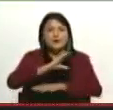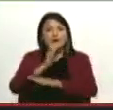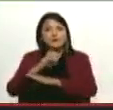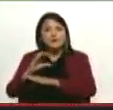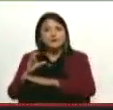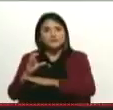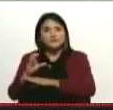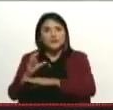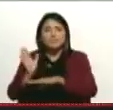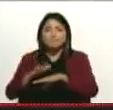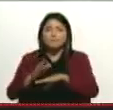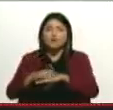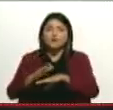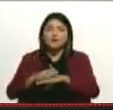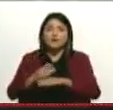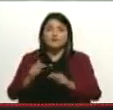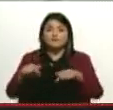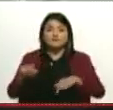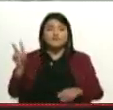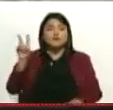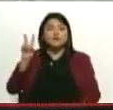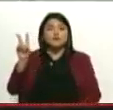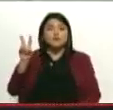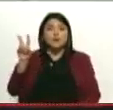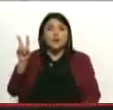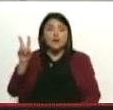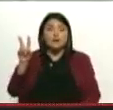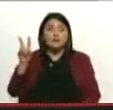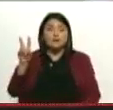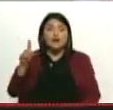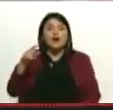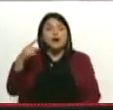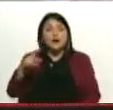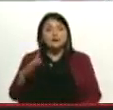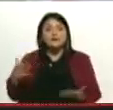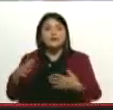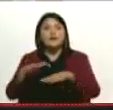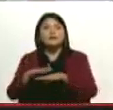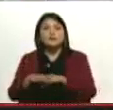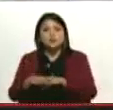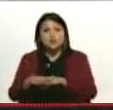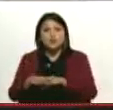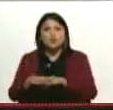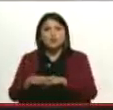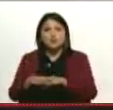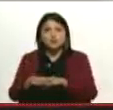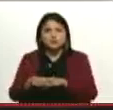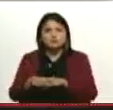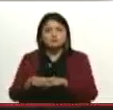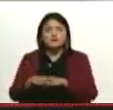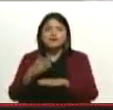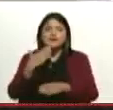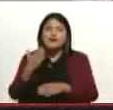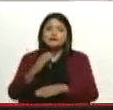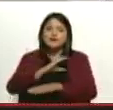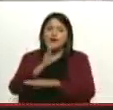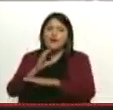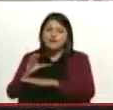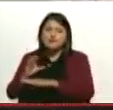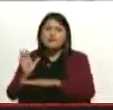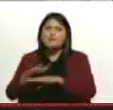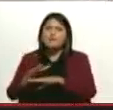Venezuela tiene mucho de integración en el Caribe y tiene mucho que agradecer El Caribe desde la presencia